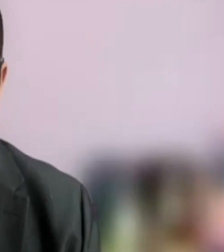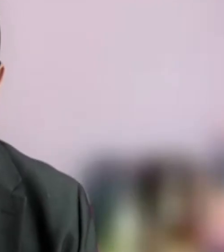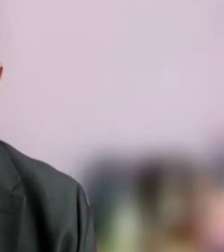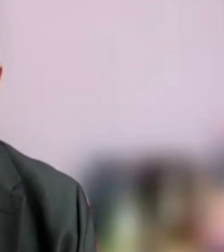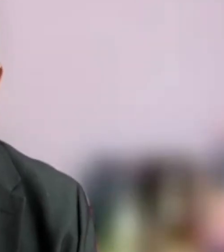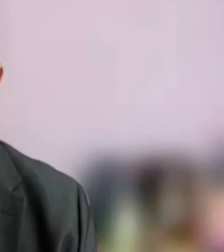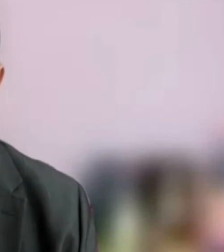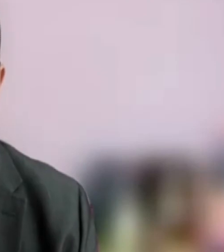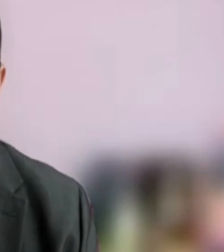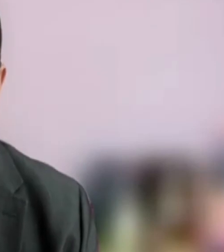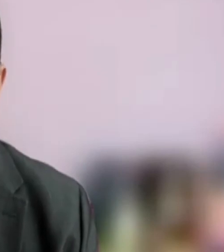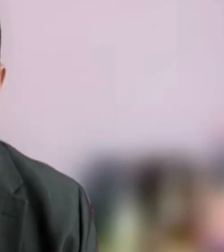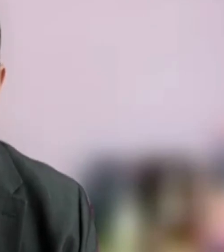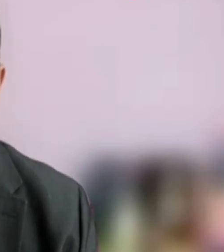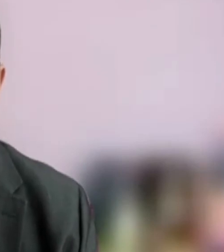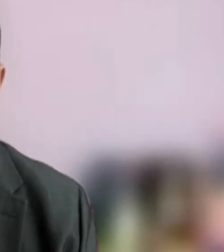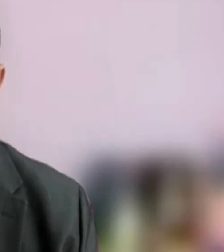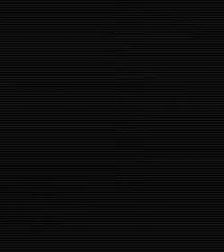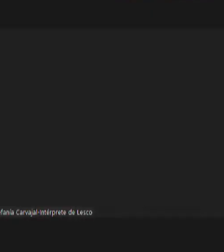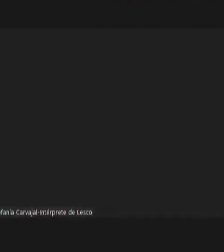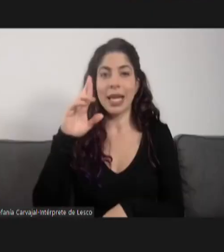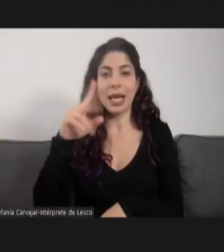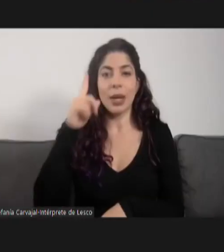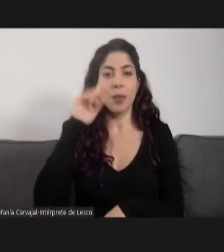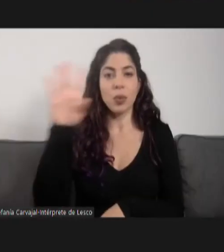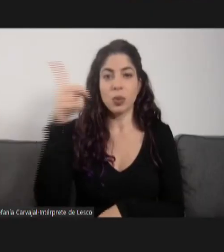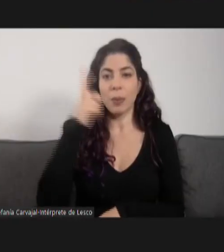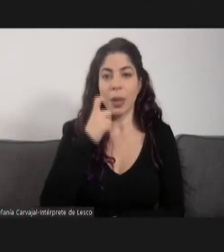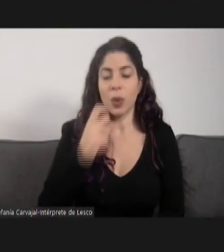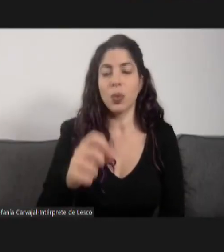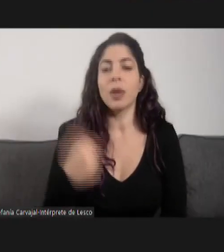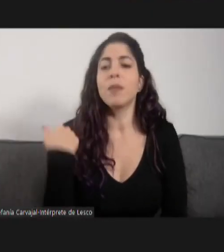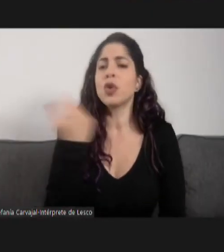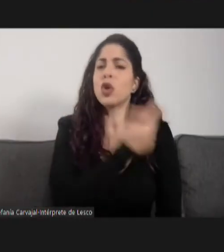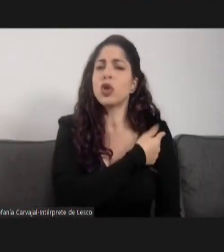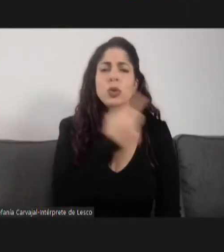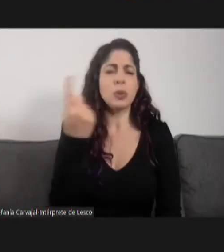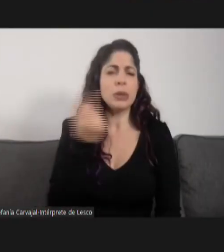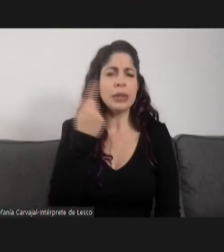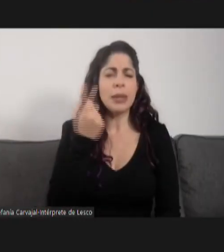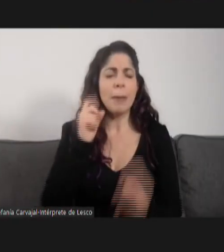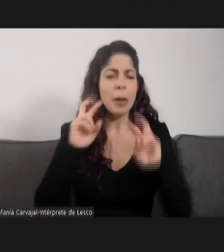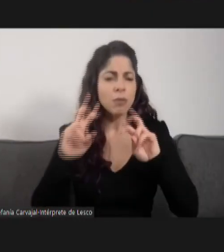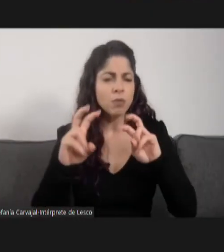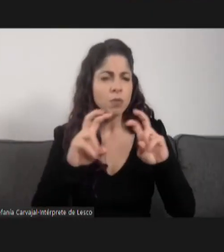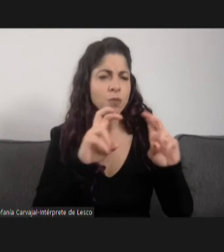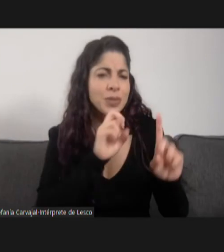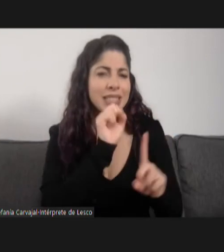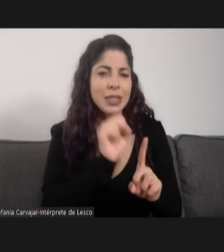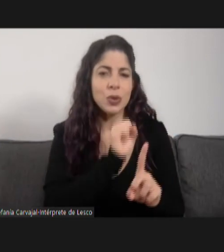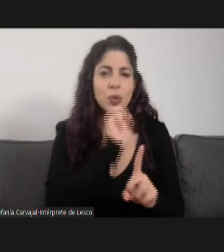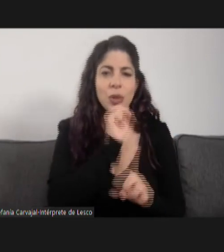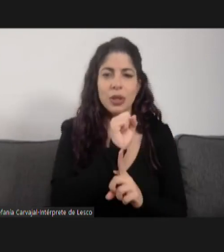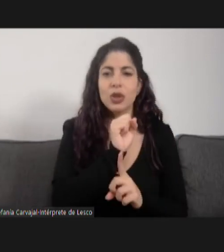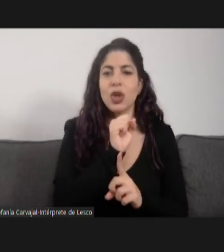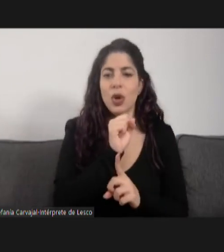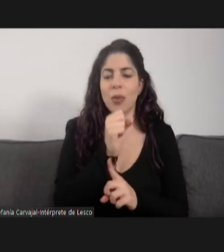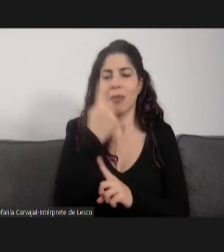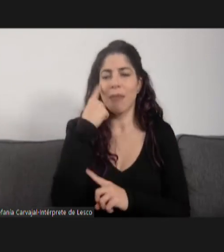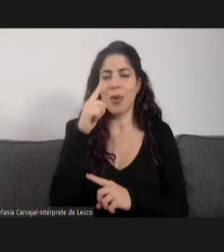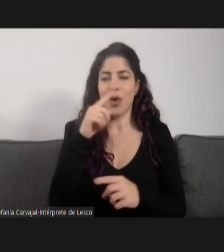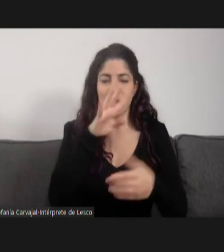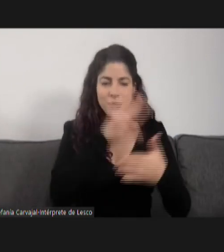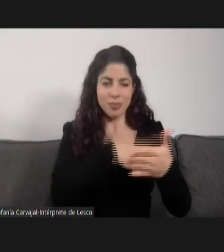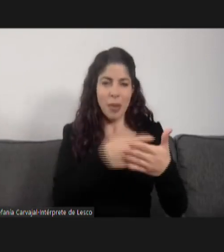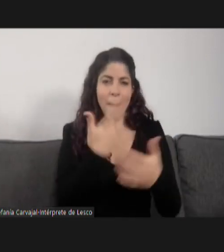Muchas gracias a Contestar CR por la pregunta. Estamos nosotros siempre analizando toda la situación con respecto al esquema de vacunación. Sabemos